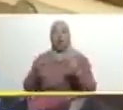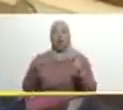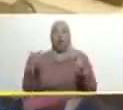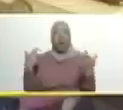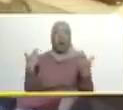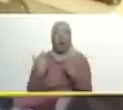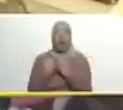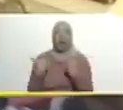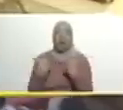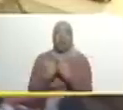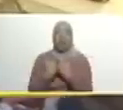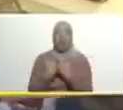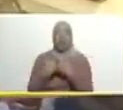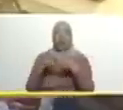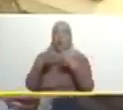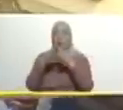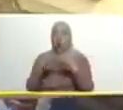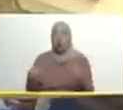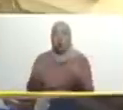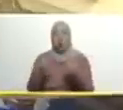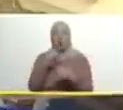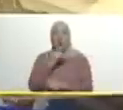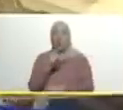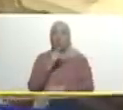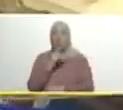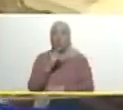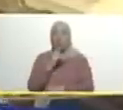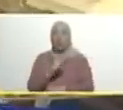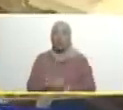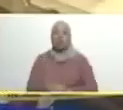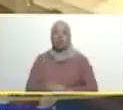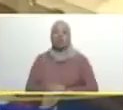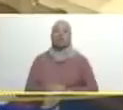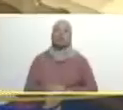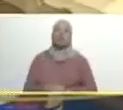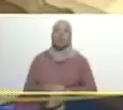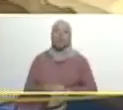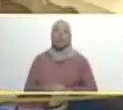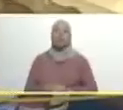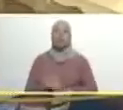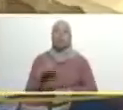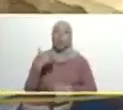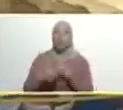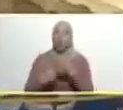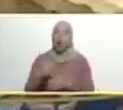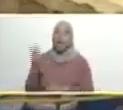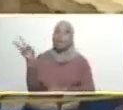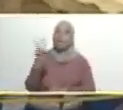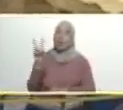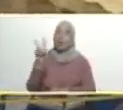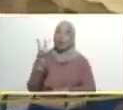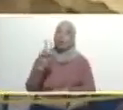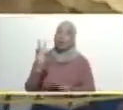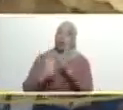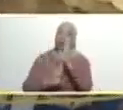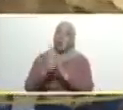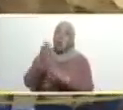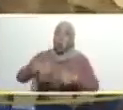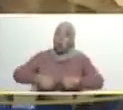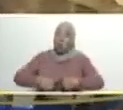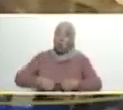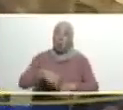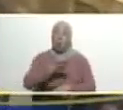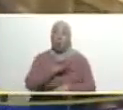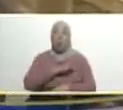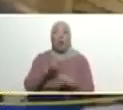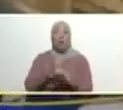agresiones, todas las dificultades y salir adelante. Venezuela va saliendo adelante con esfuerzo propio, con